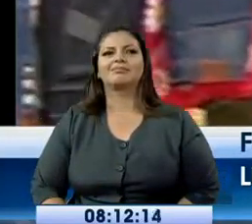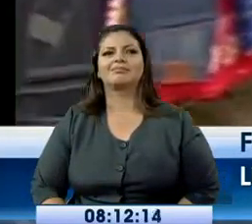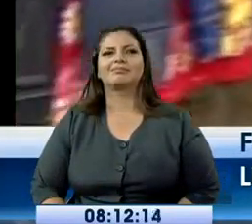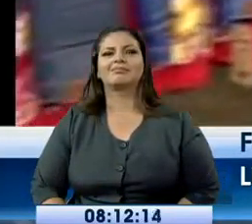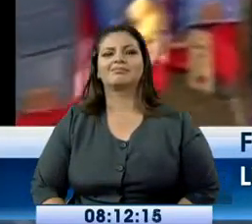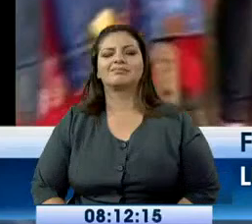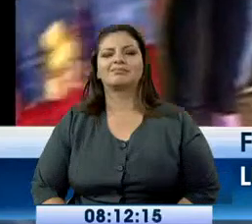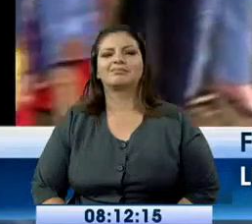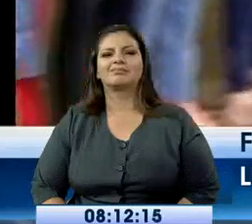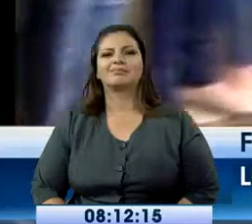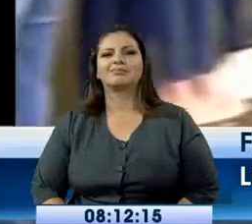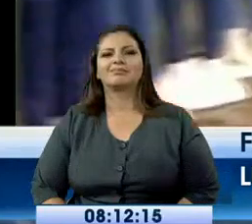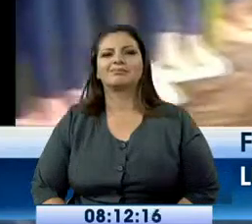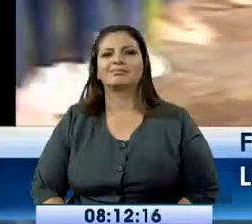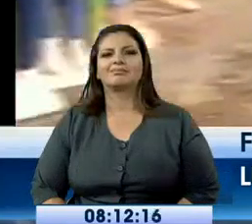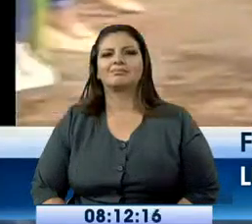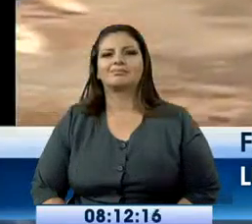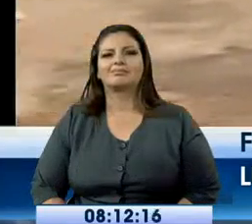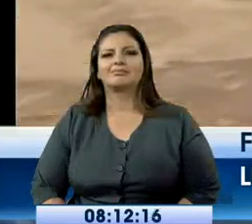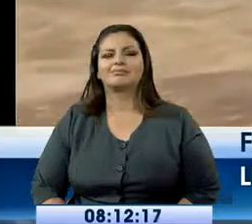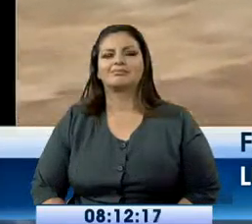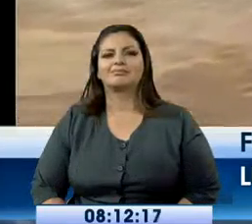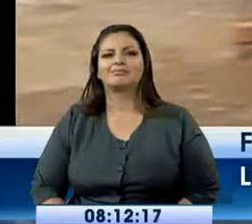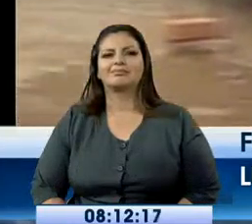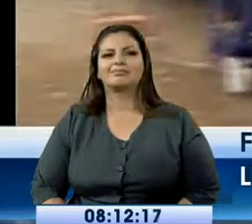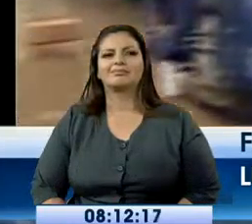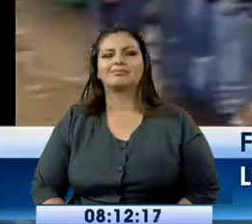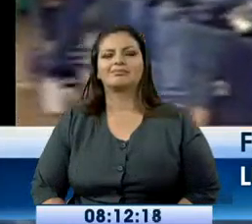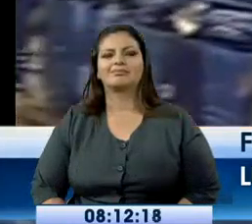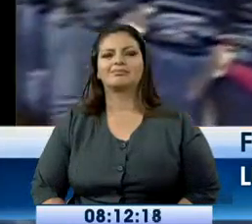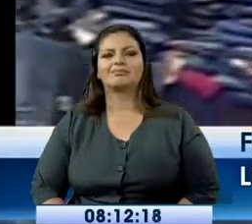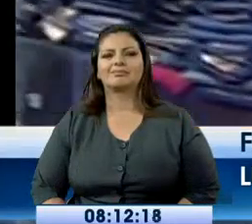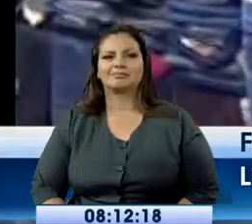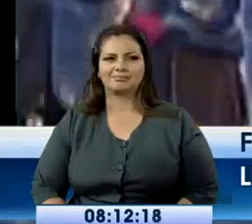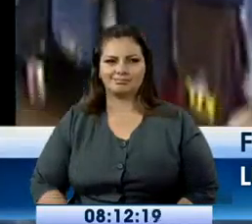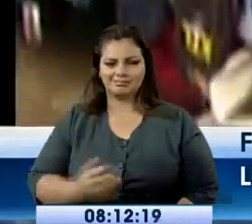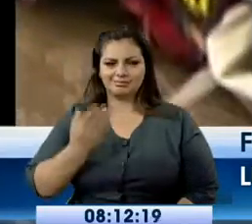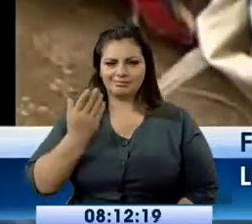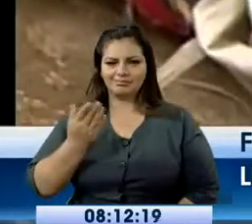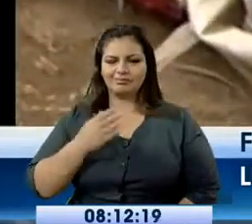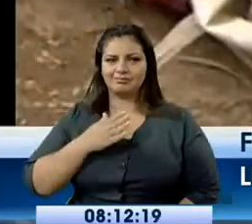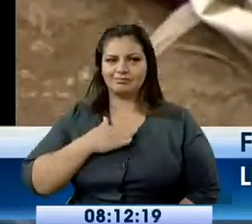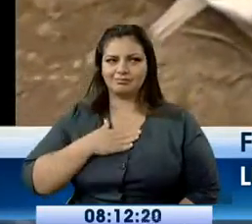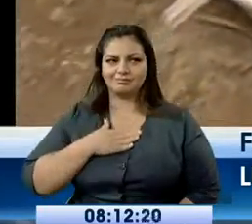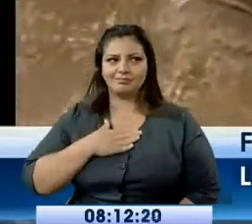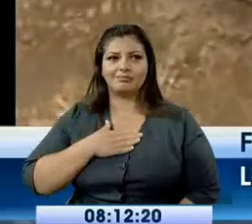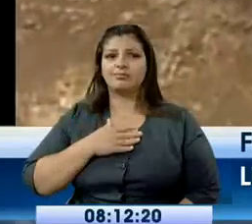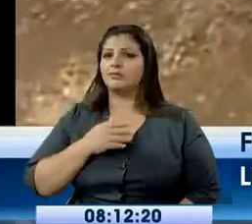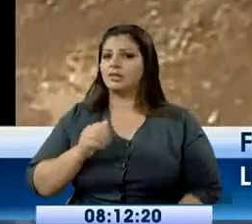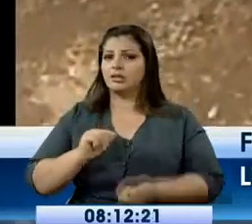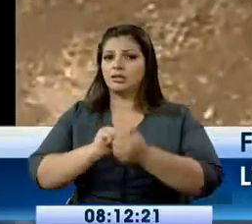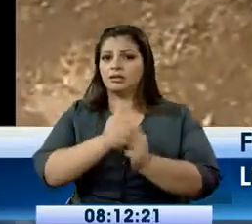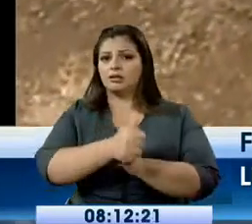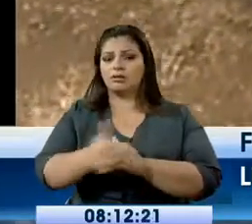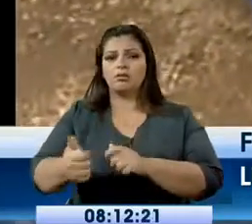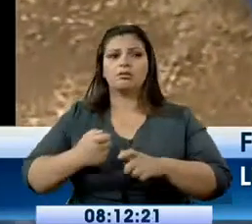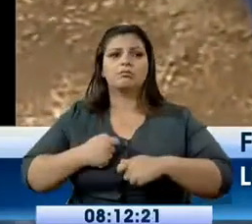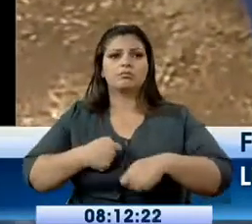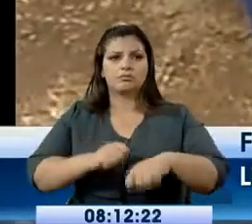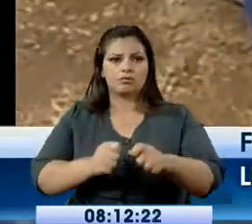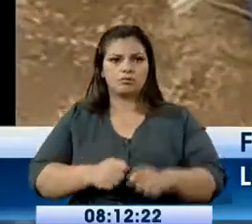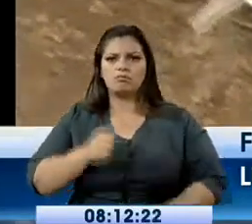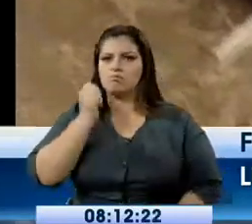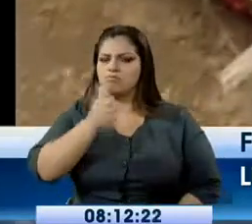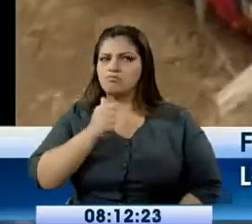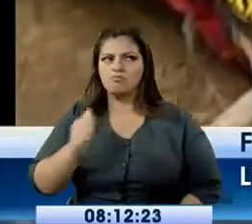cocido. El cocido, todo es hecho en propiedad, en cada taller de cada uno de nosotros. Somos